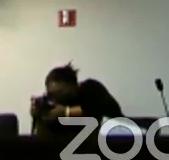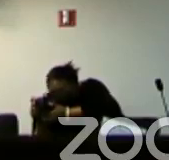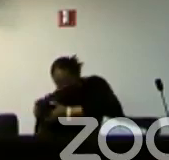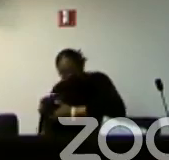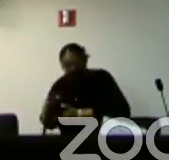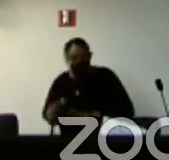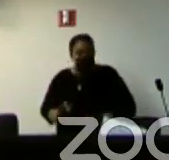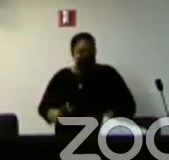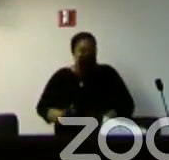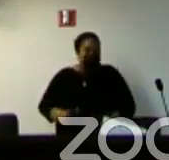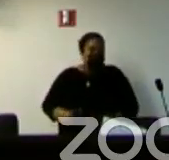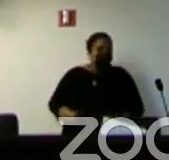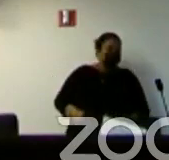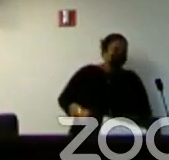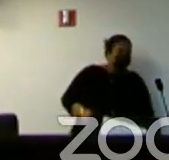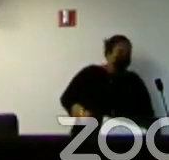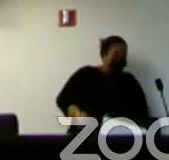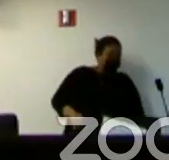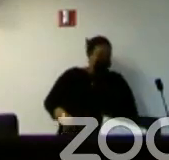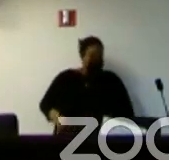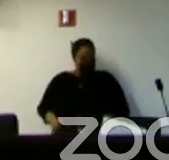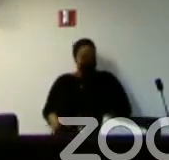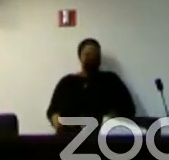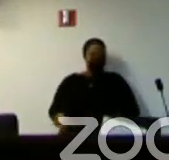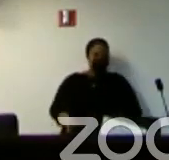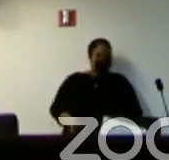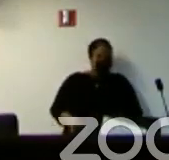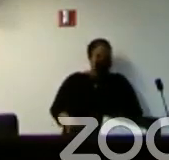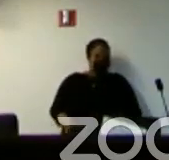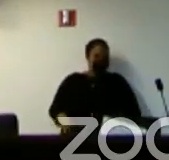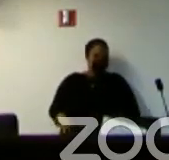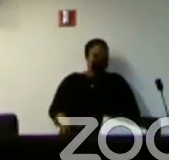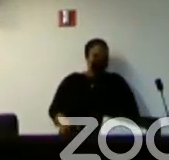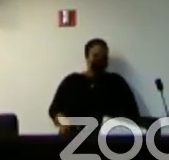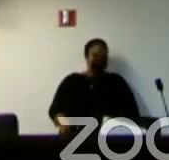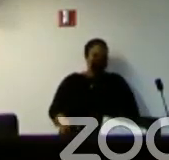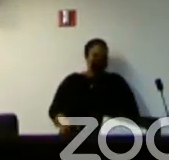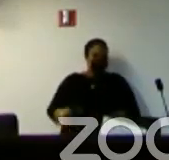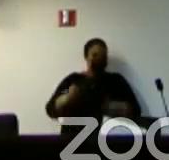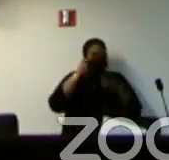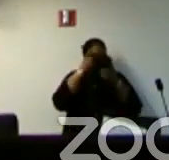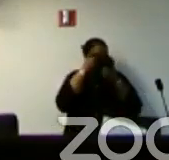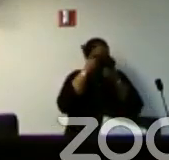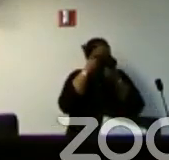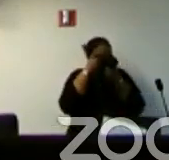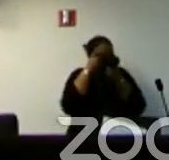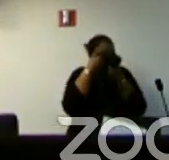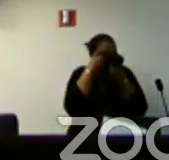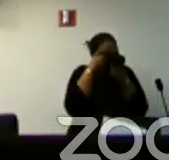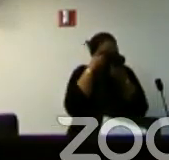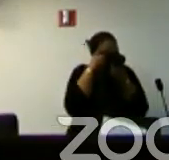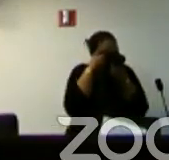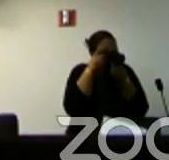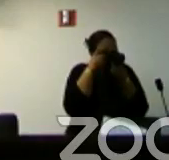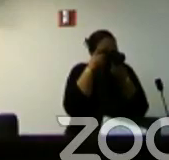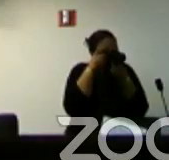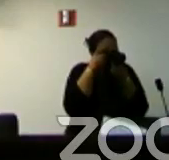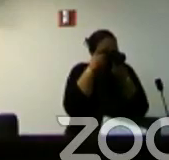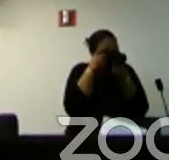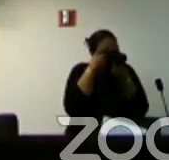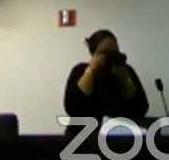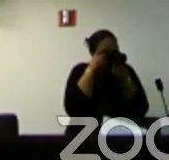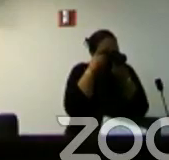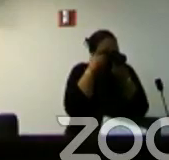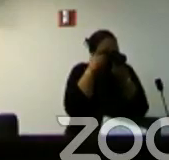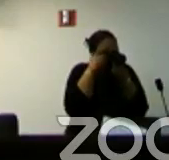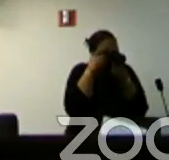parte detallista, la de detalle, pero entiendo que la de Aguirre 1, que era la que estaba en mantenimiento, Aguirre 2, perdón, era por ambiental